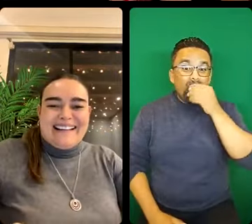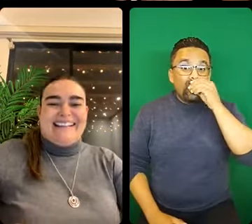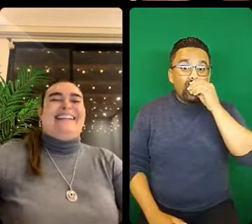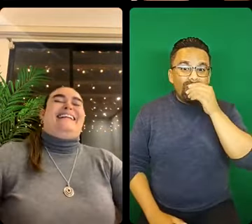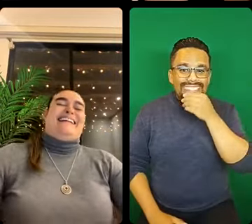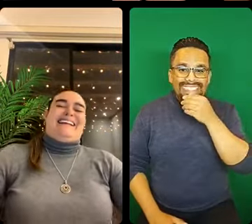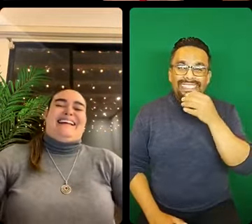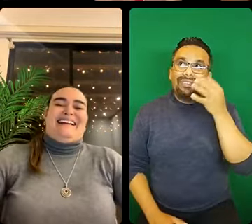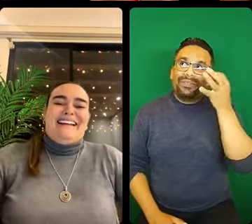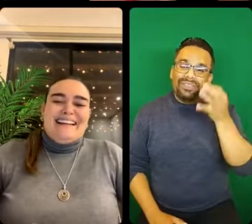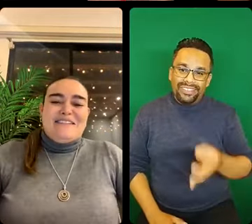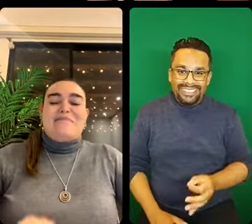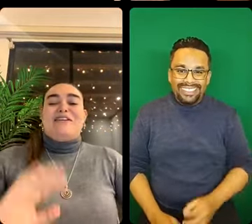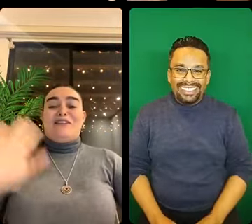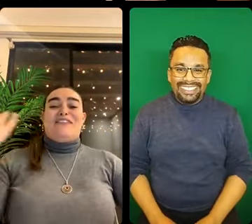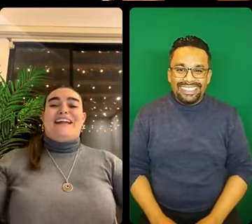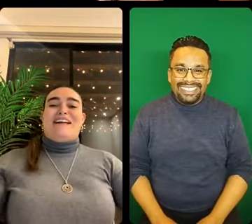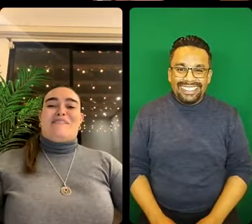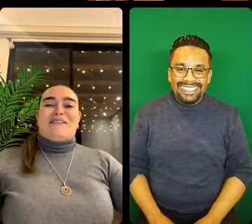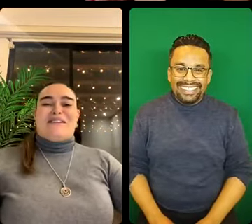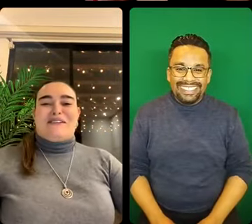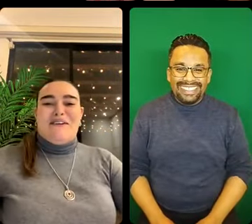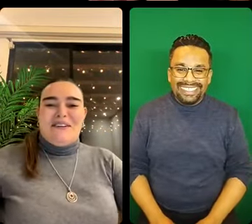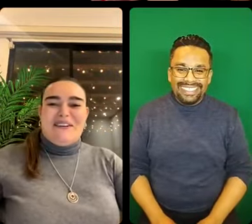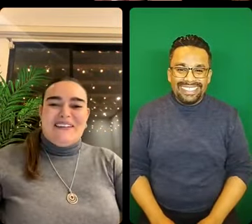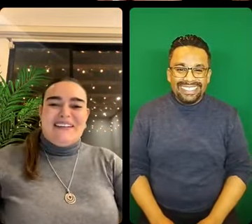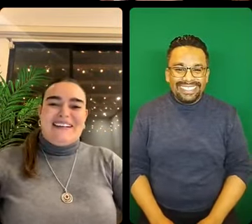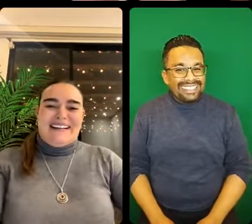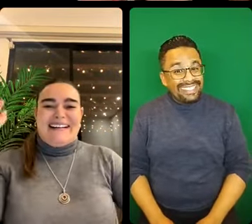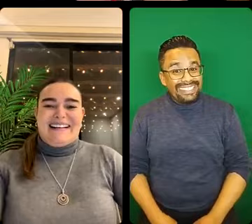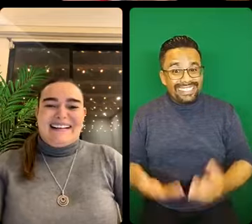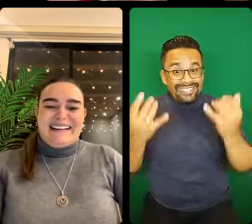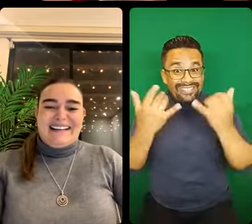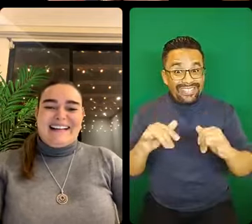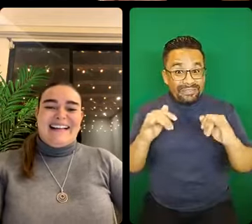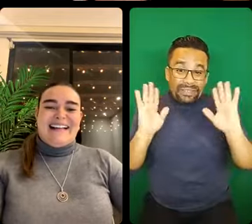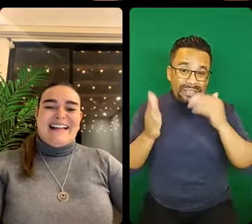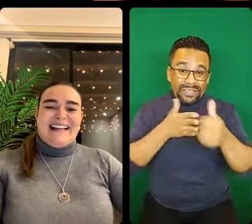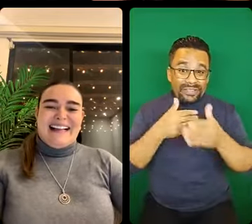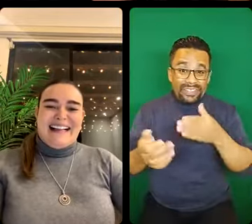Me llegó el agüita. Bueno, al final, pero llegó.